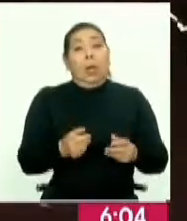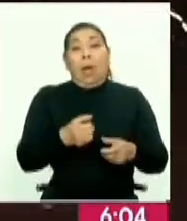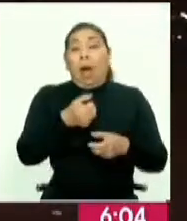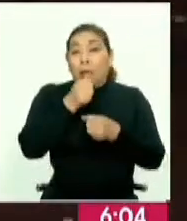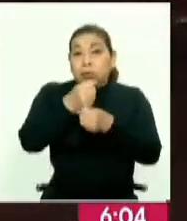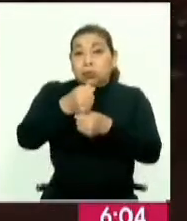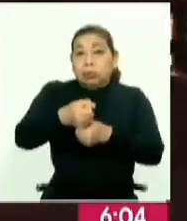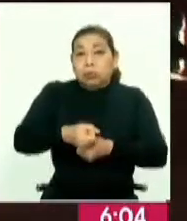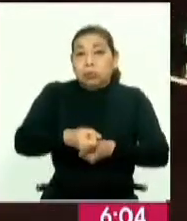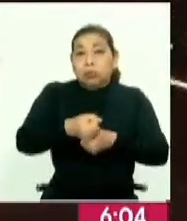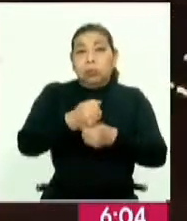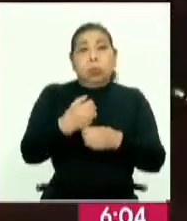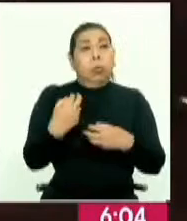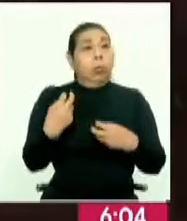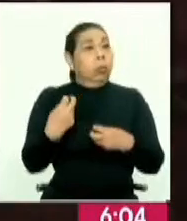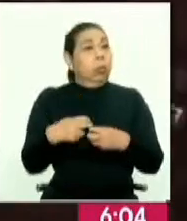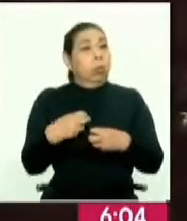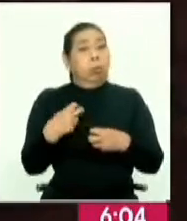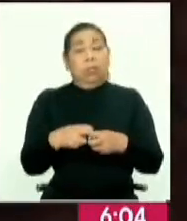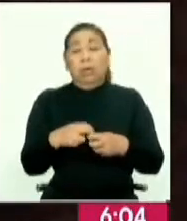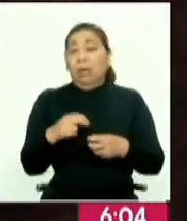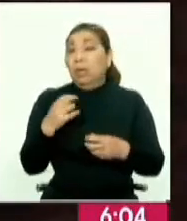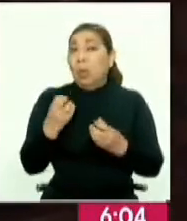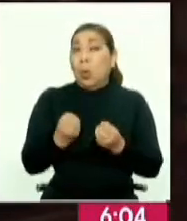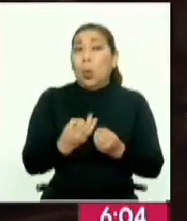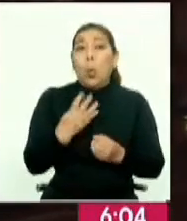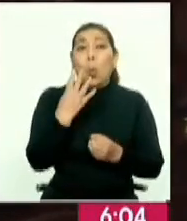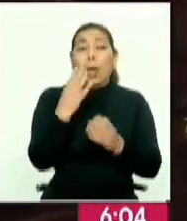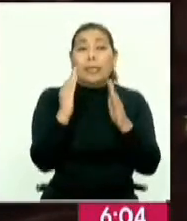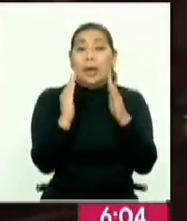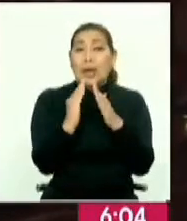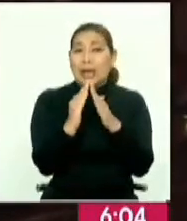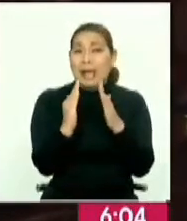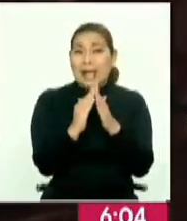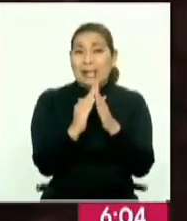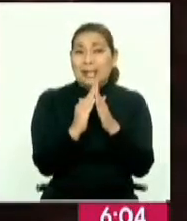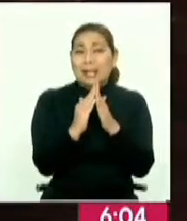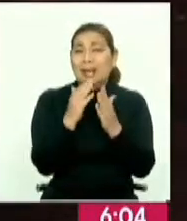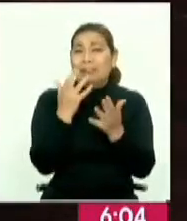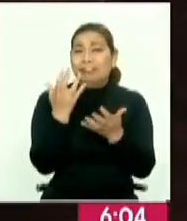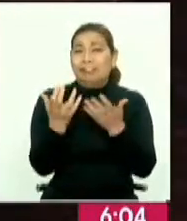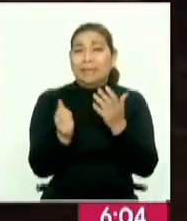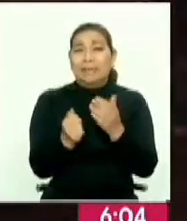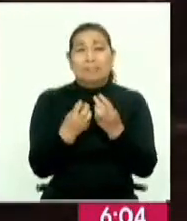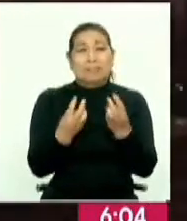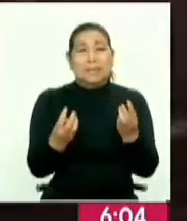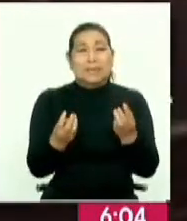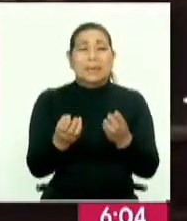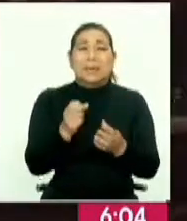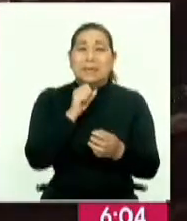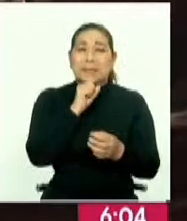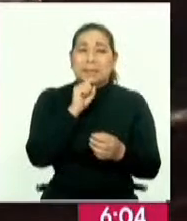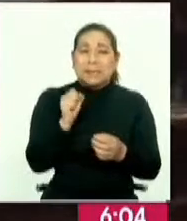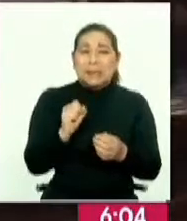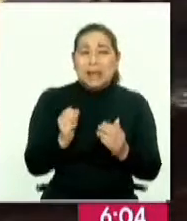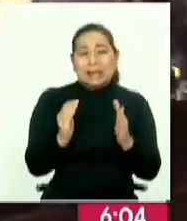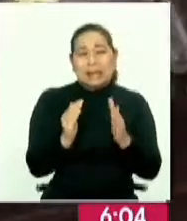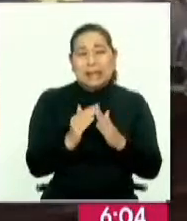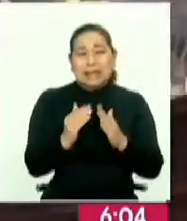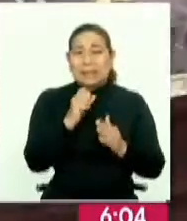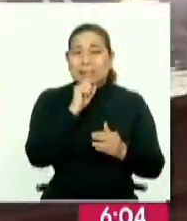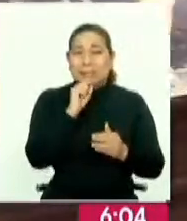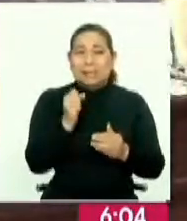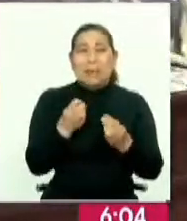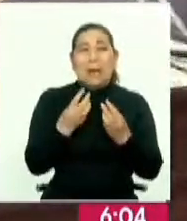los bomberos pero ha sido muy dificultoso porque se trata de cuatro viviendas de material precario estamos hablando por ejemplo de